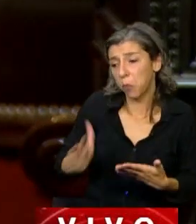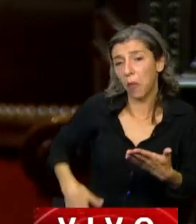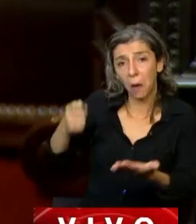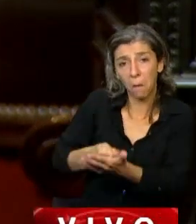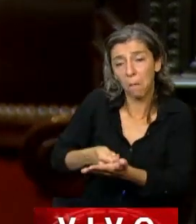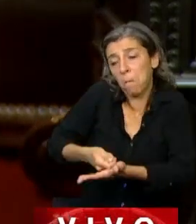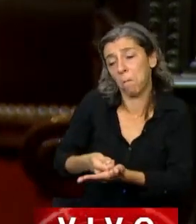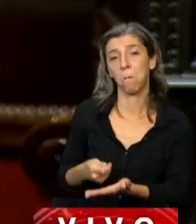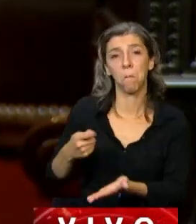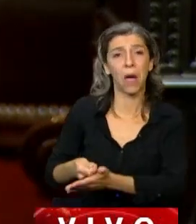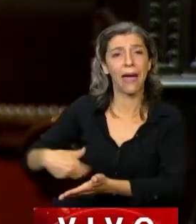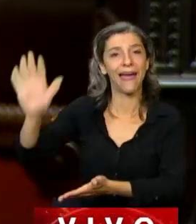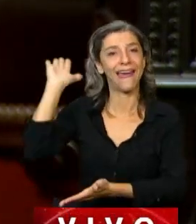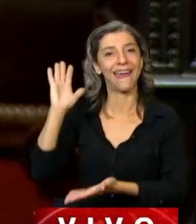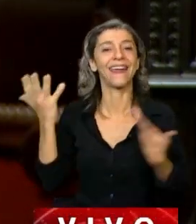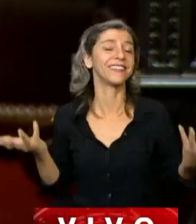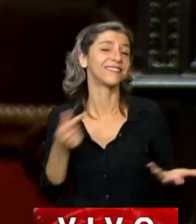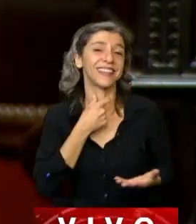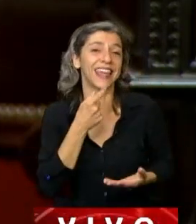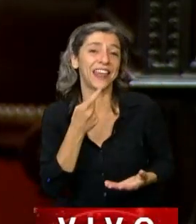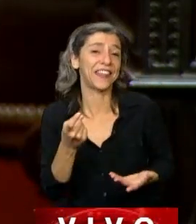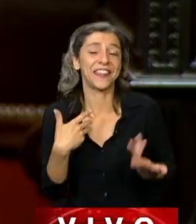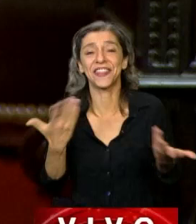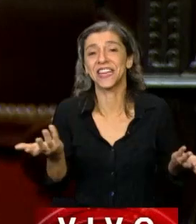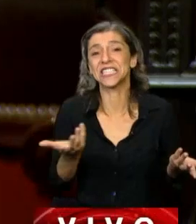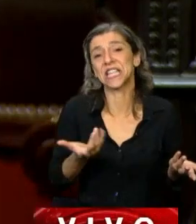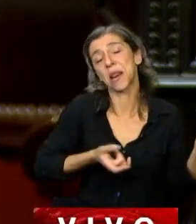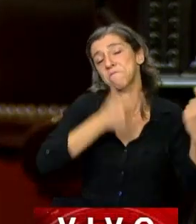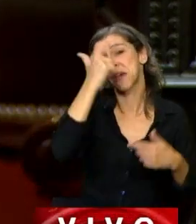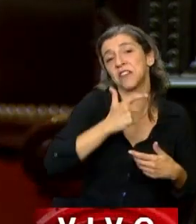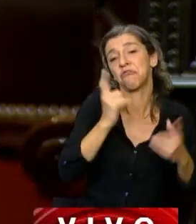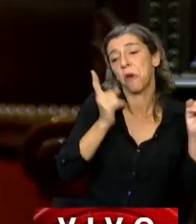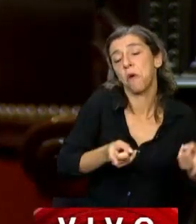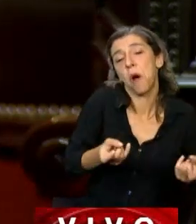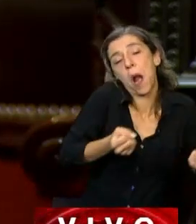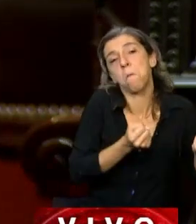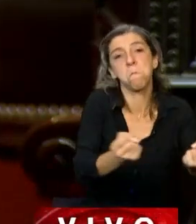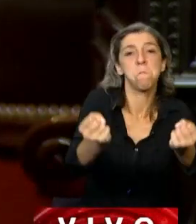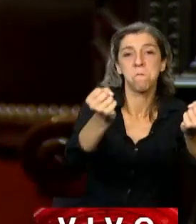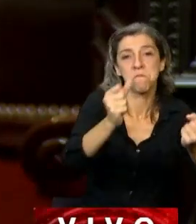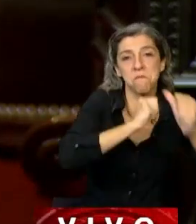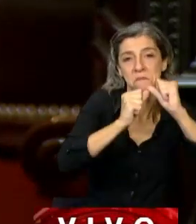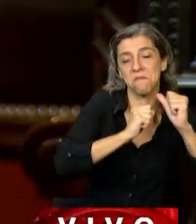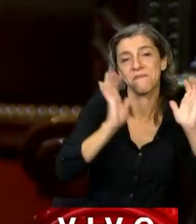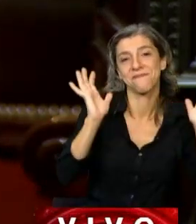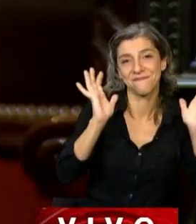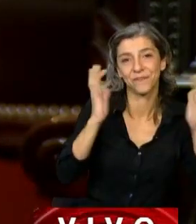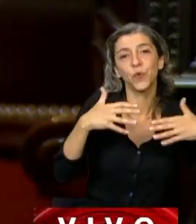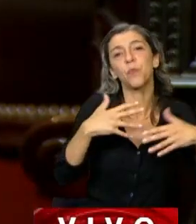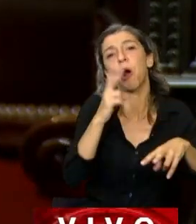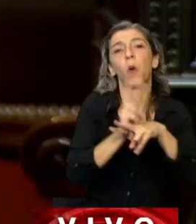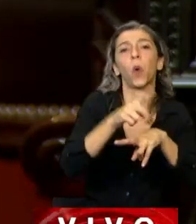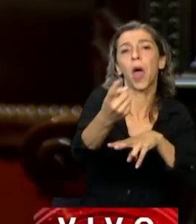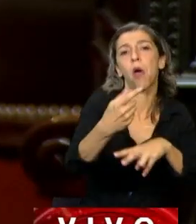tanto, no van a ser lo suficientemente disuasivas para que no tome el riesgo de poner en riesgo a otros y ponerse en riesgo a sí